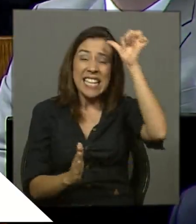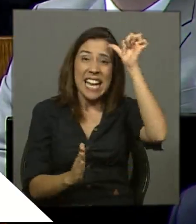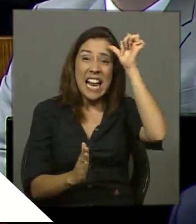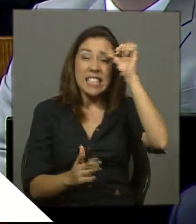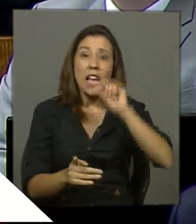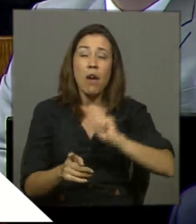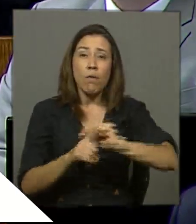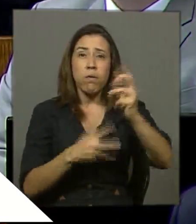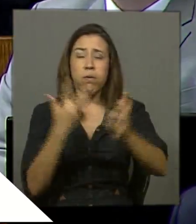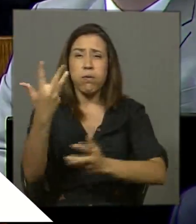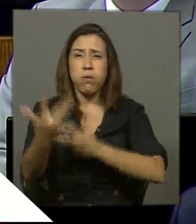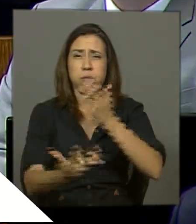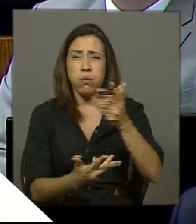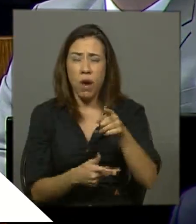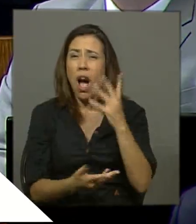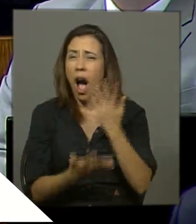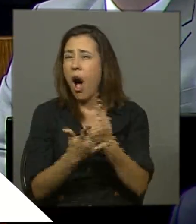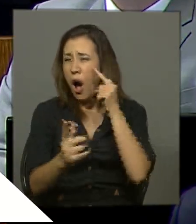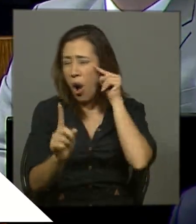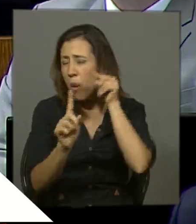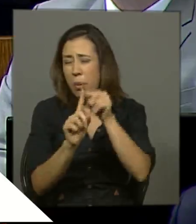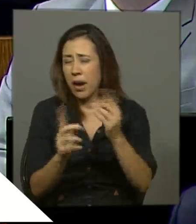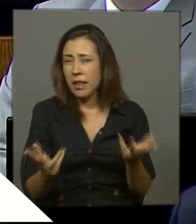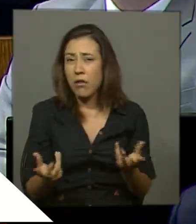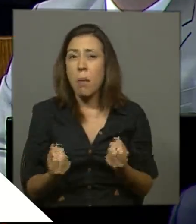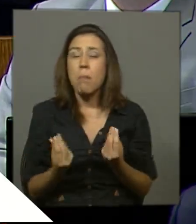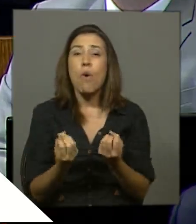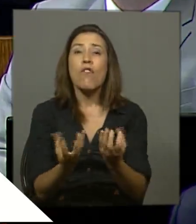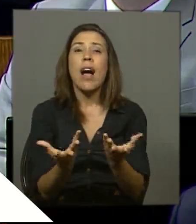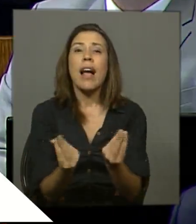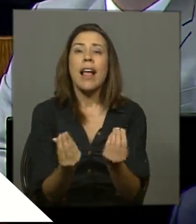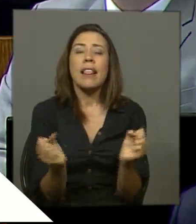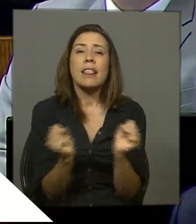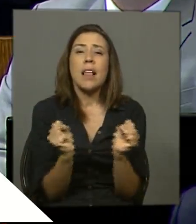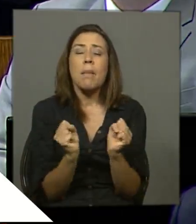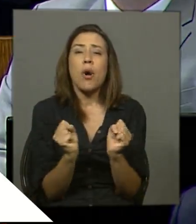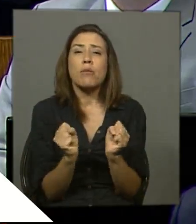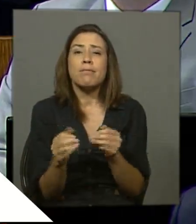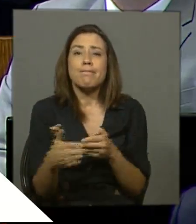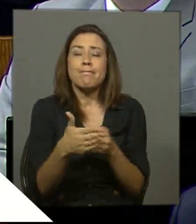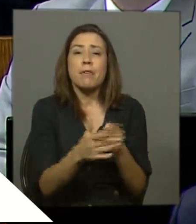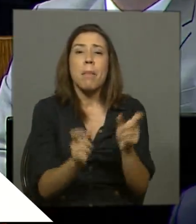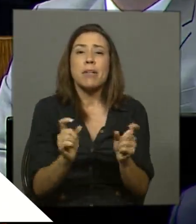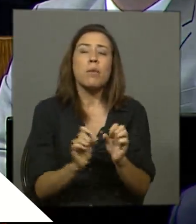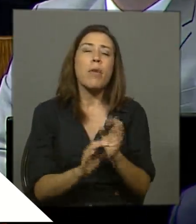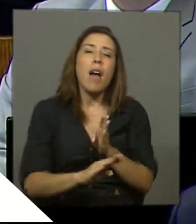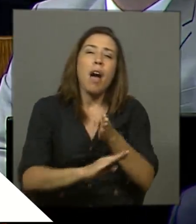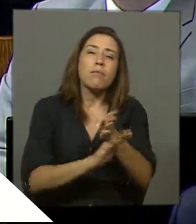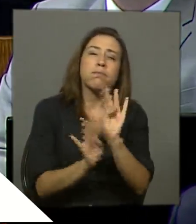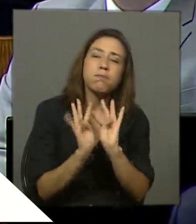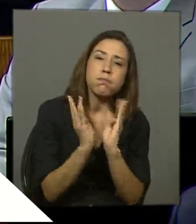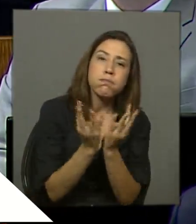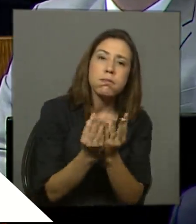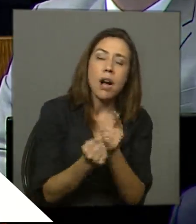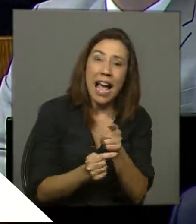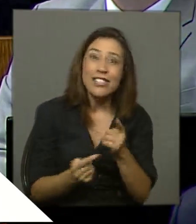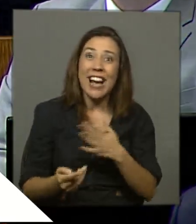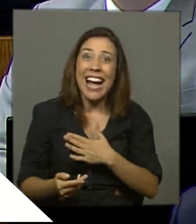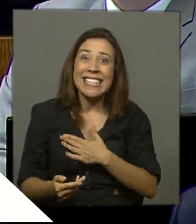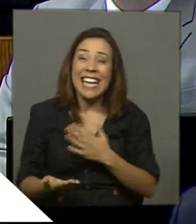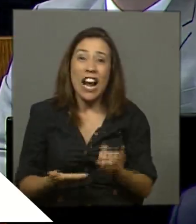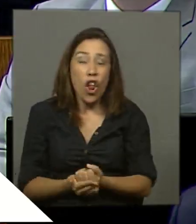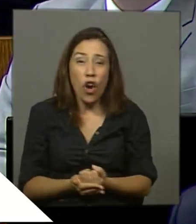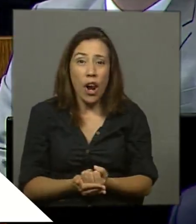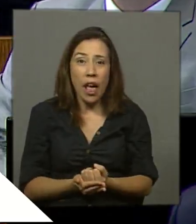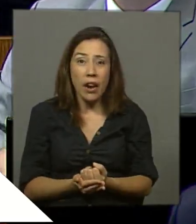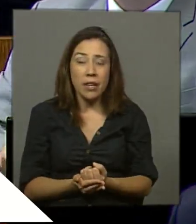quemado eso tiene una finalidad causar temor impedir que la gente se reúna eso es lo que se está buscando